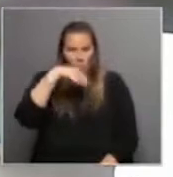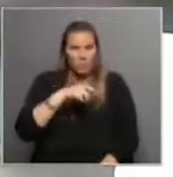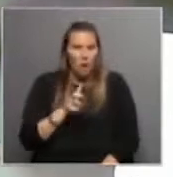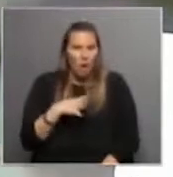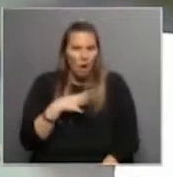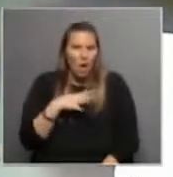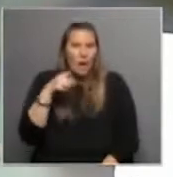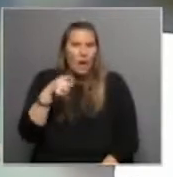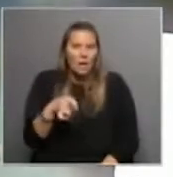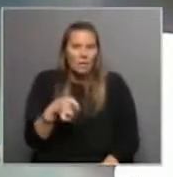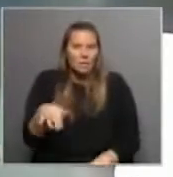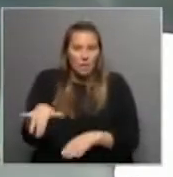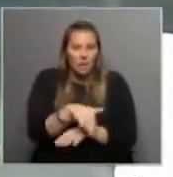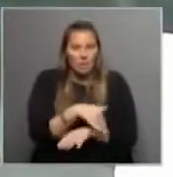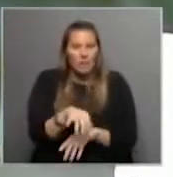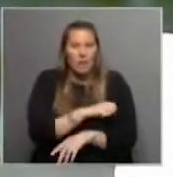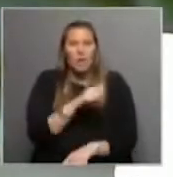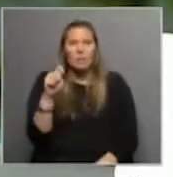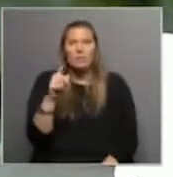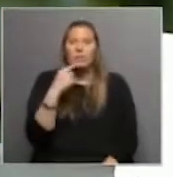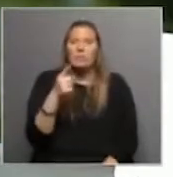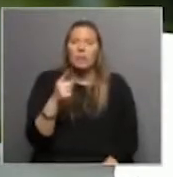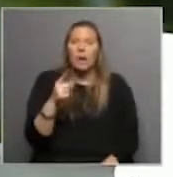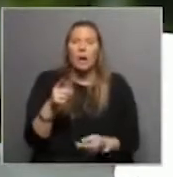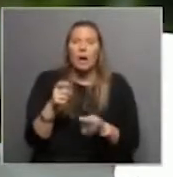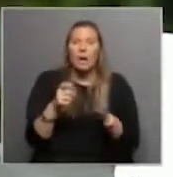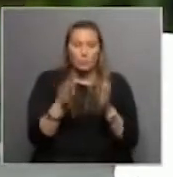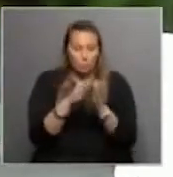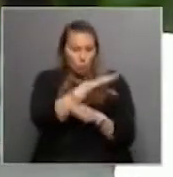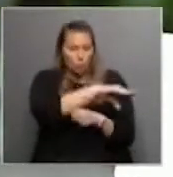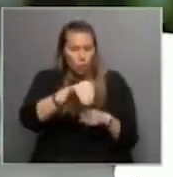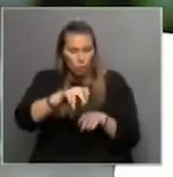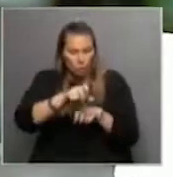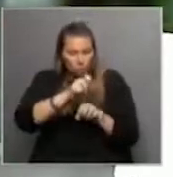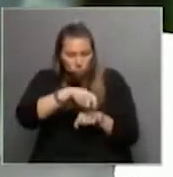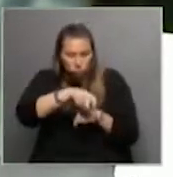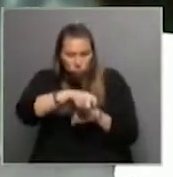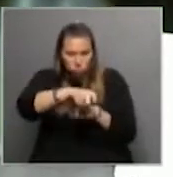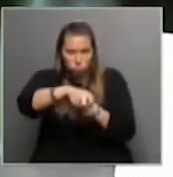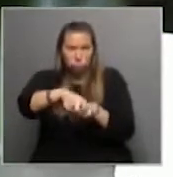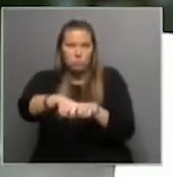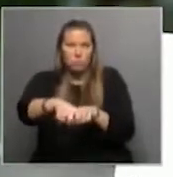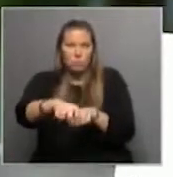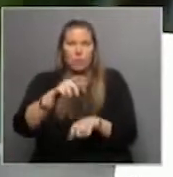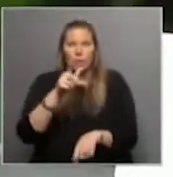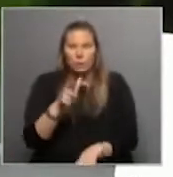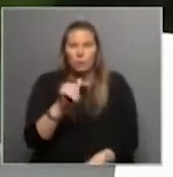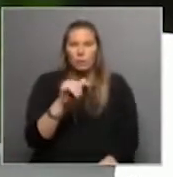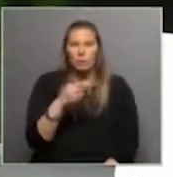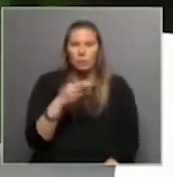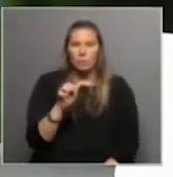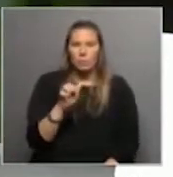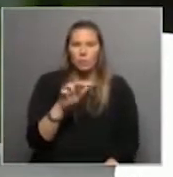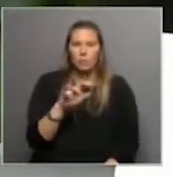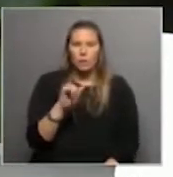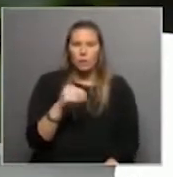Y así fue que la venida del libertador está plantada de cabo a rabo Con qué con irapita el árbol